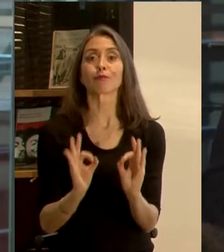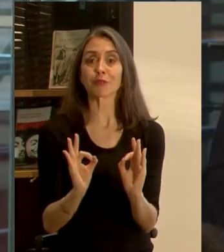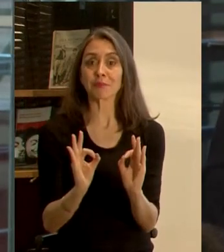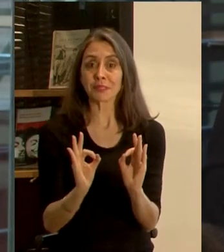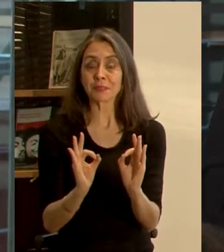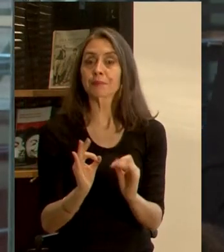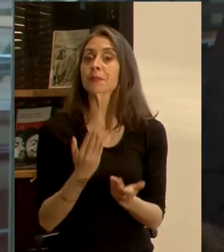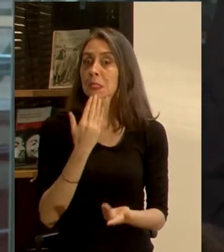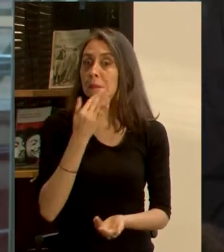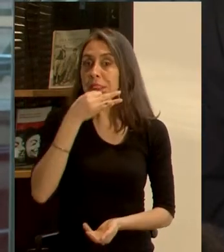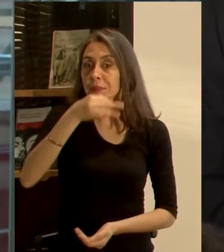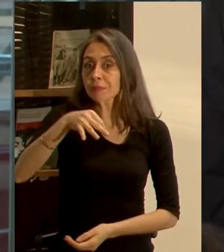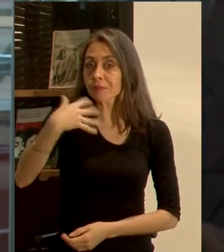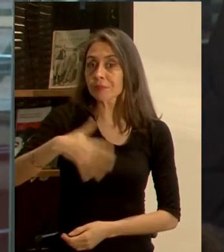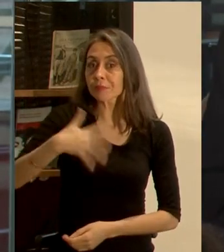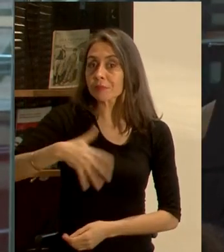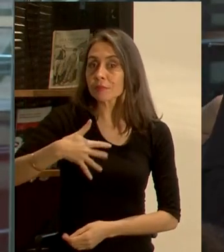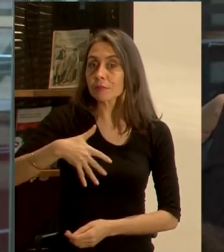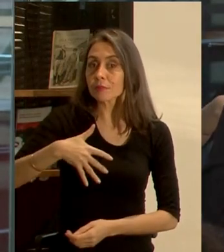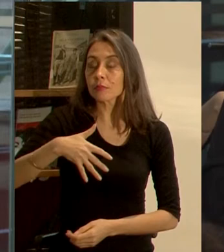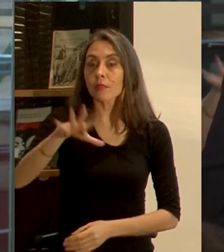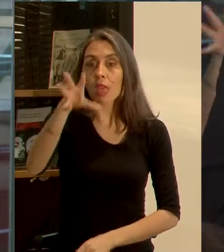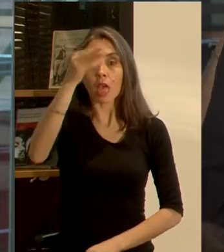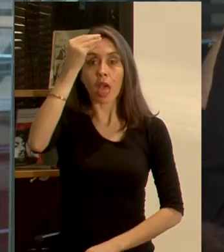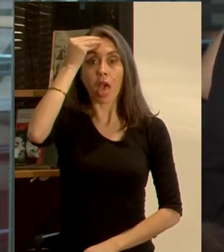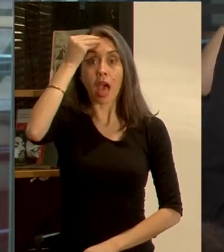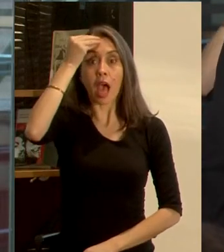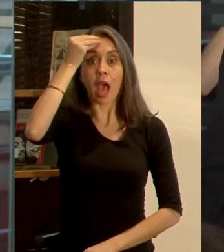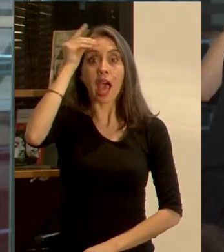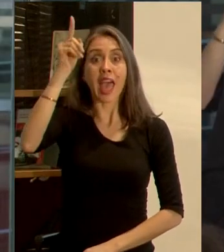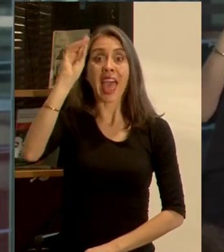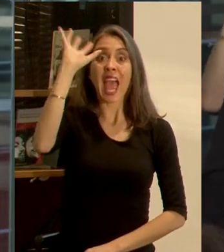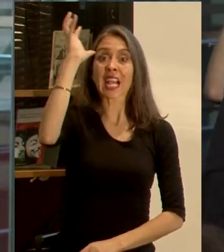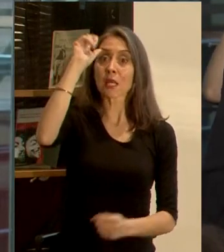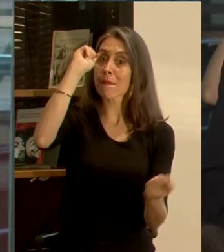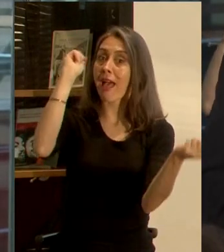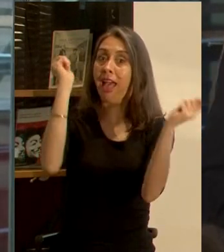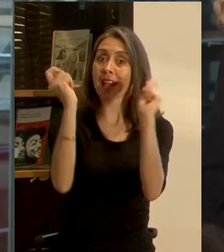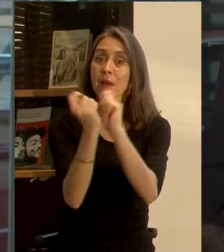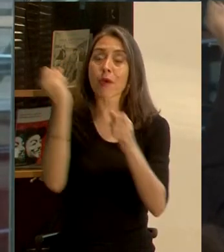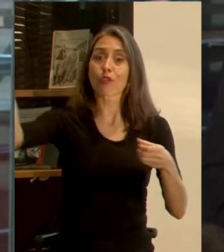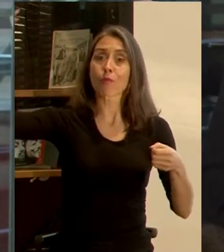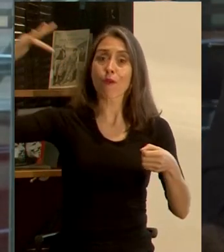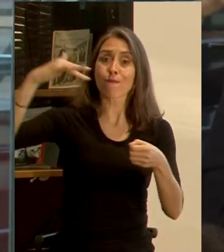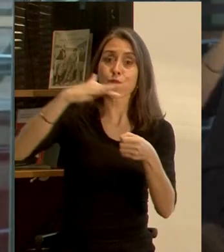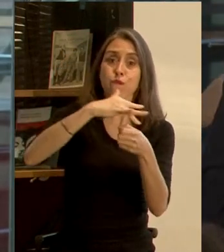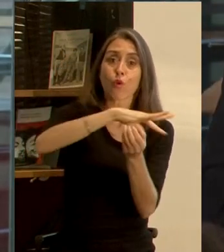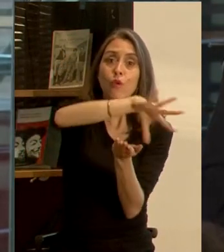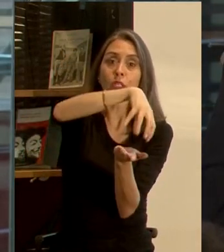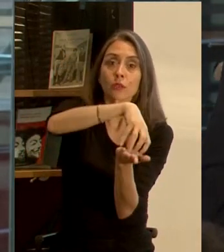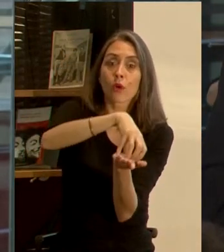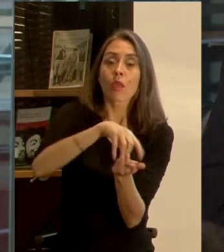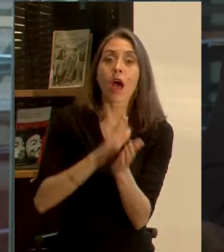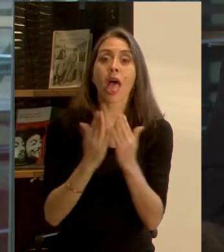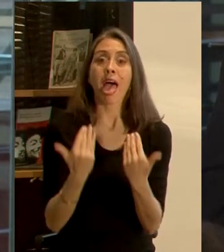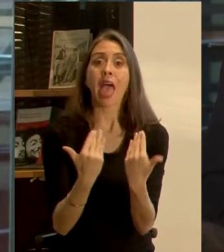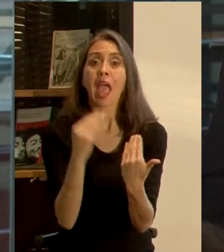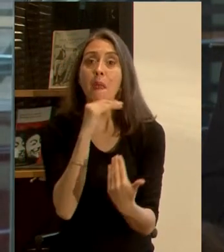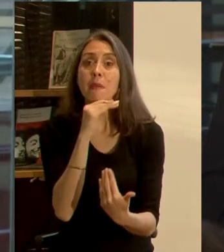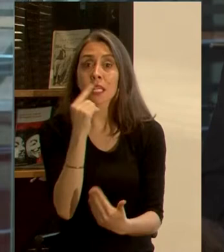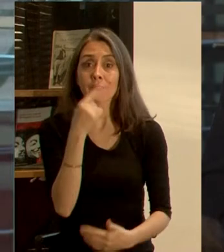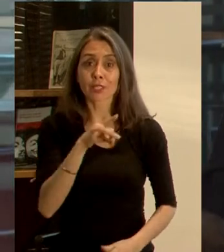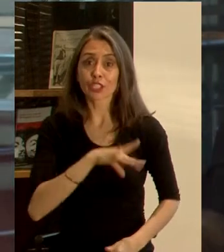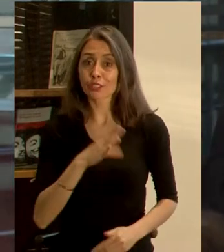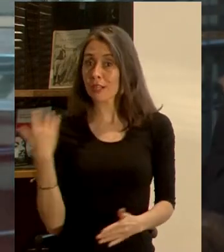no podemos dejar de mencionar la importancia de tomar conciencia ante el cambio climático y su impacto en el mundo urbano, dadas las contingencias que han afectado a Chile en el